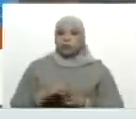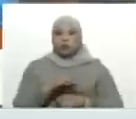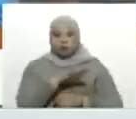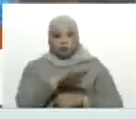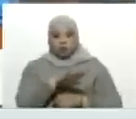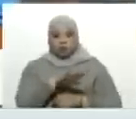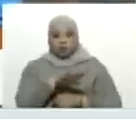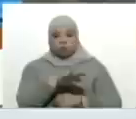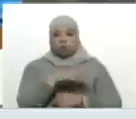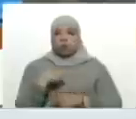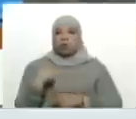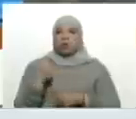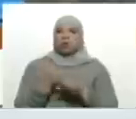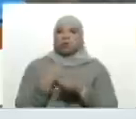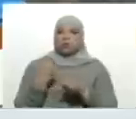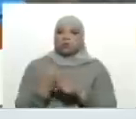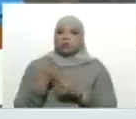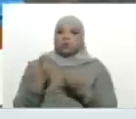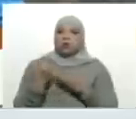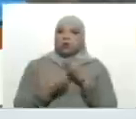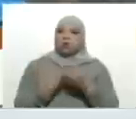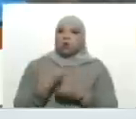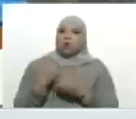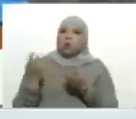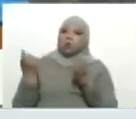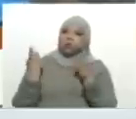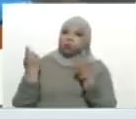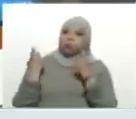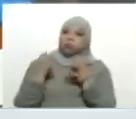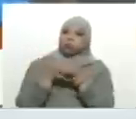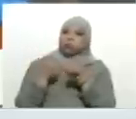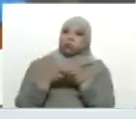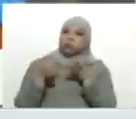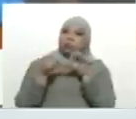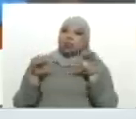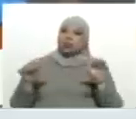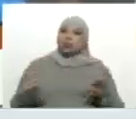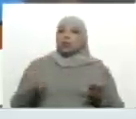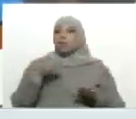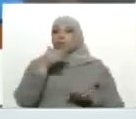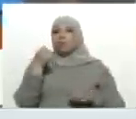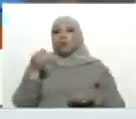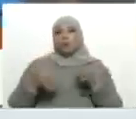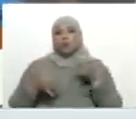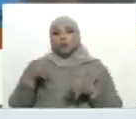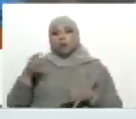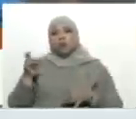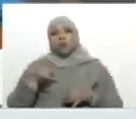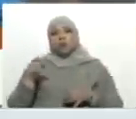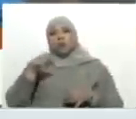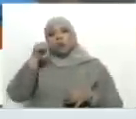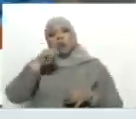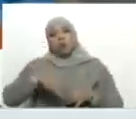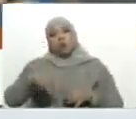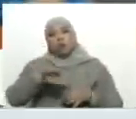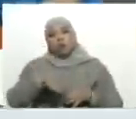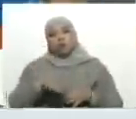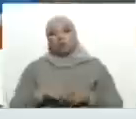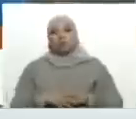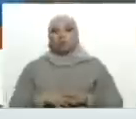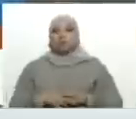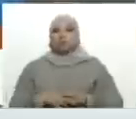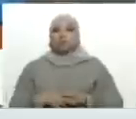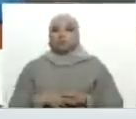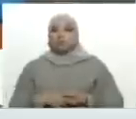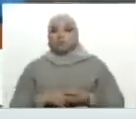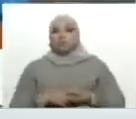de mayor autenticidad aquellos que proclamamos un sistema menos Injusto y que No necesariamente es el que más les conviene porque muchos